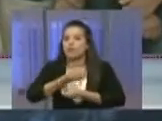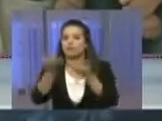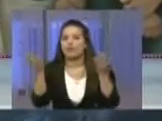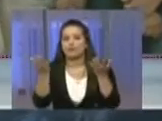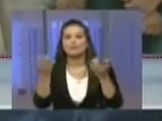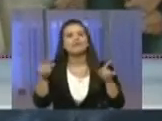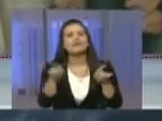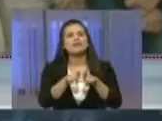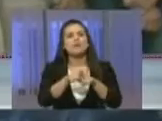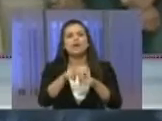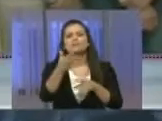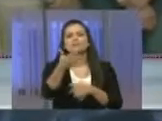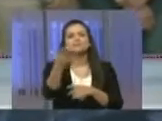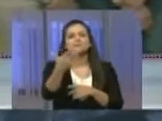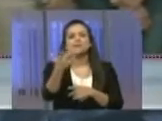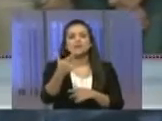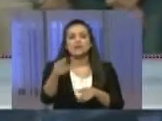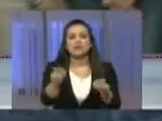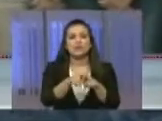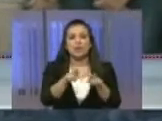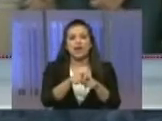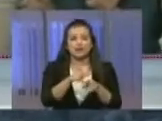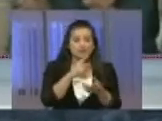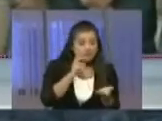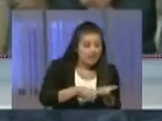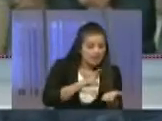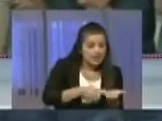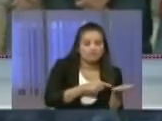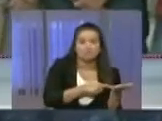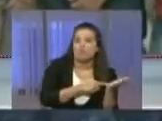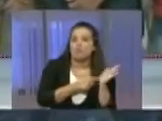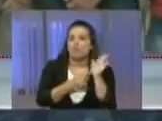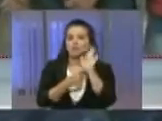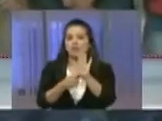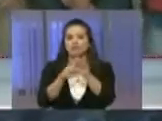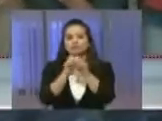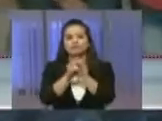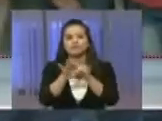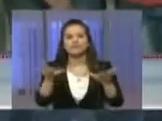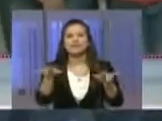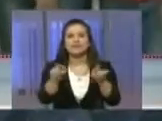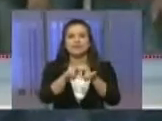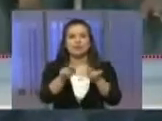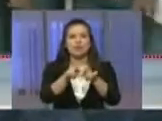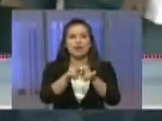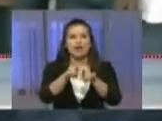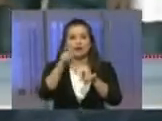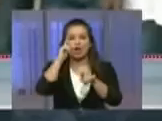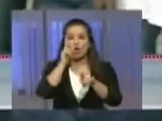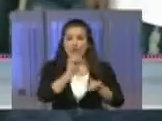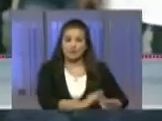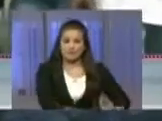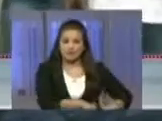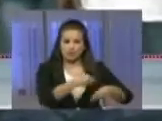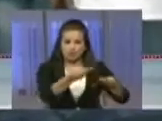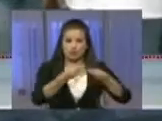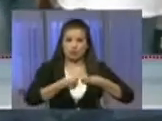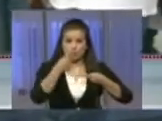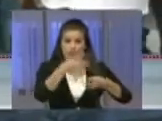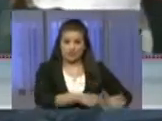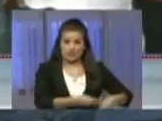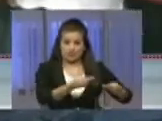saca con su verdad y la multiplica Como quien saca lo que yo tengo aquí que me regaló un hombre en Margarita